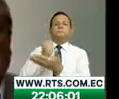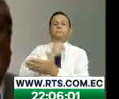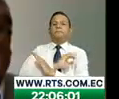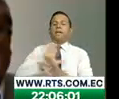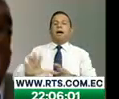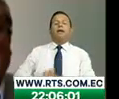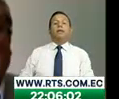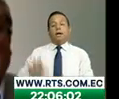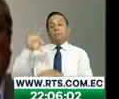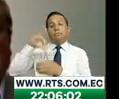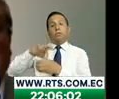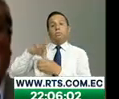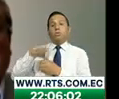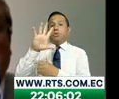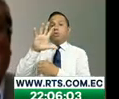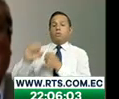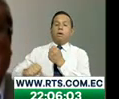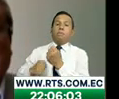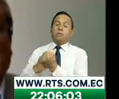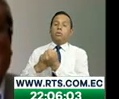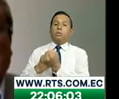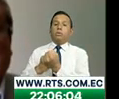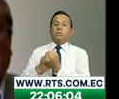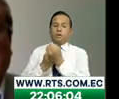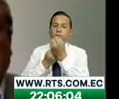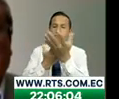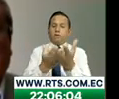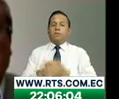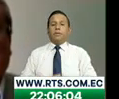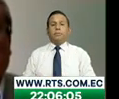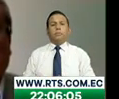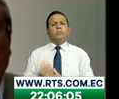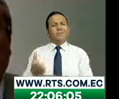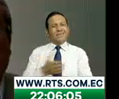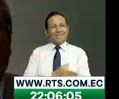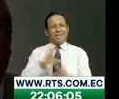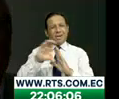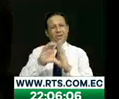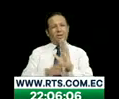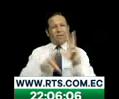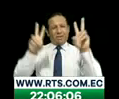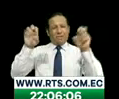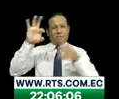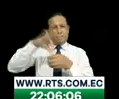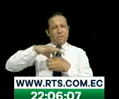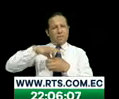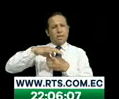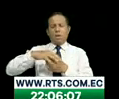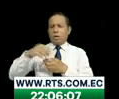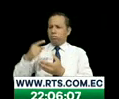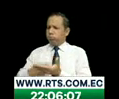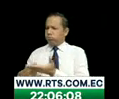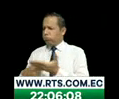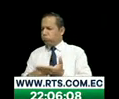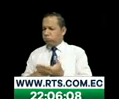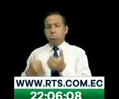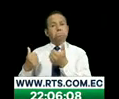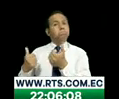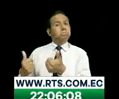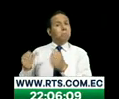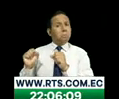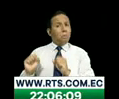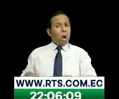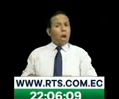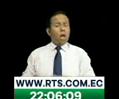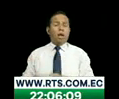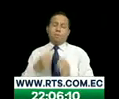Este informe está realizado de acuerdo a lo que estipula el Código de la Democracia. A la necesidad de acercar los electores a sus sitios